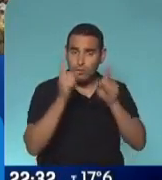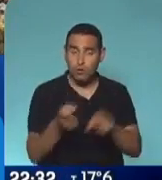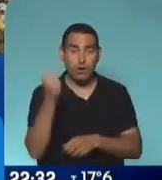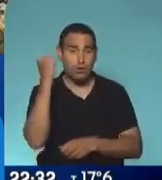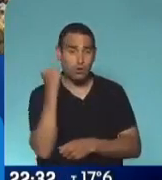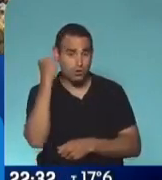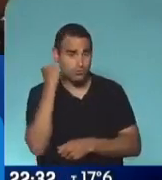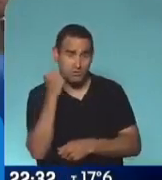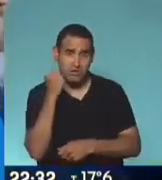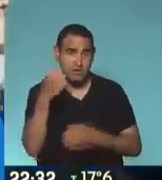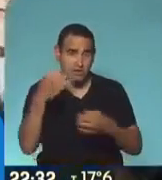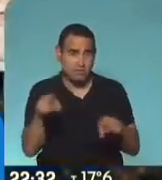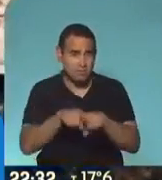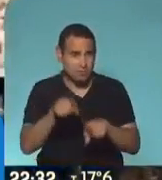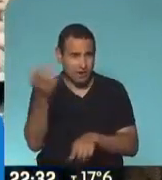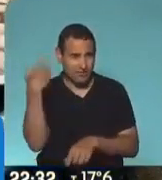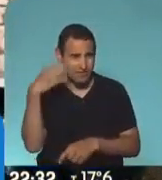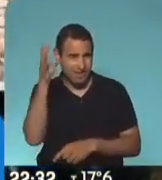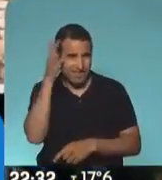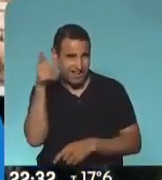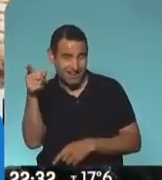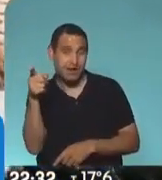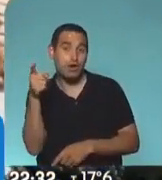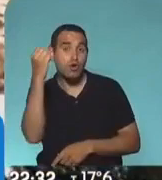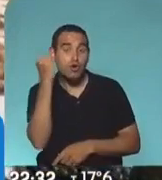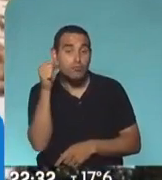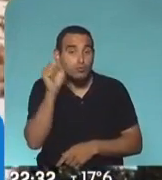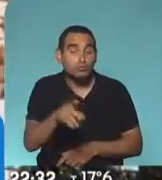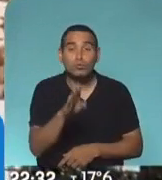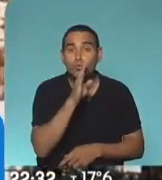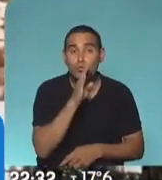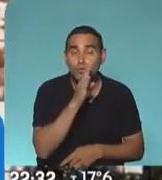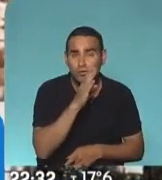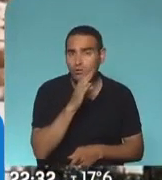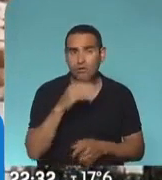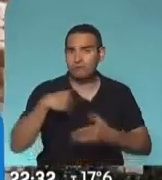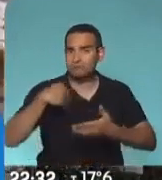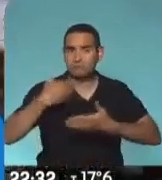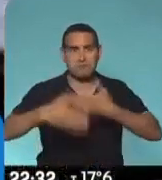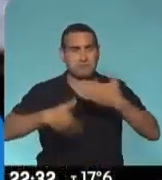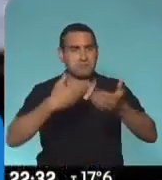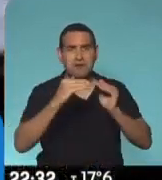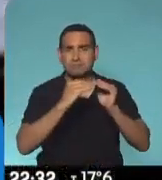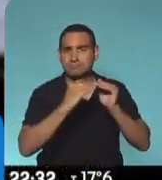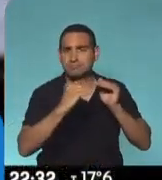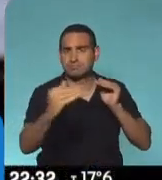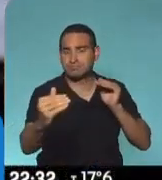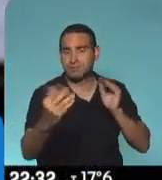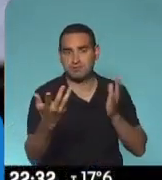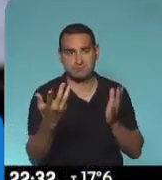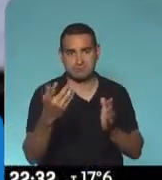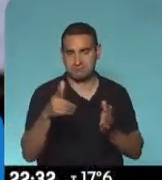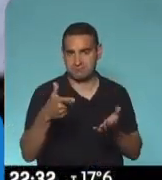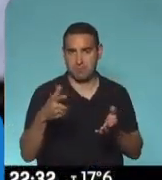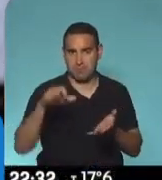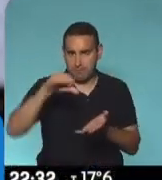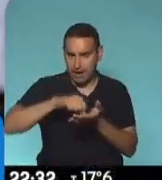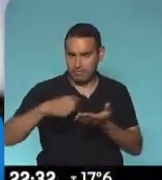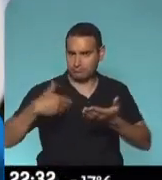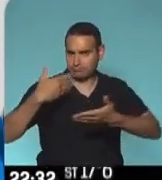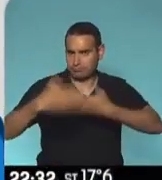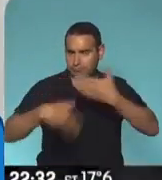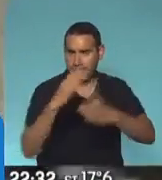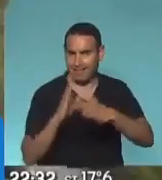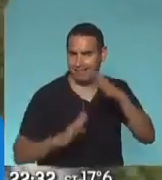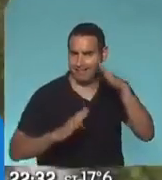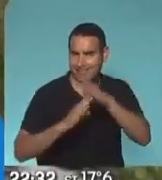pasaba en algún momento con Italia, ¿no? La economía israelí sigue prosperando, sigue funcionando, el PIB per cápita es el de un país desarrollado, es líder en